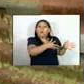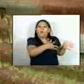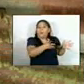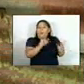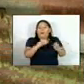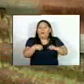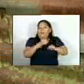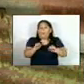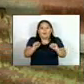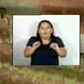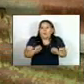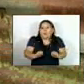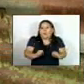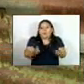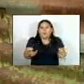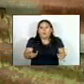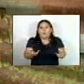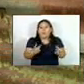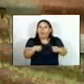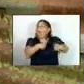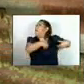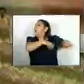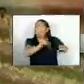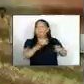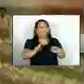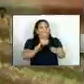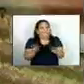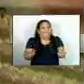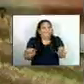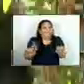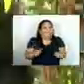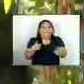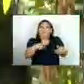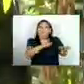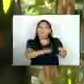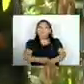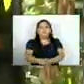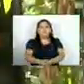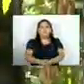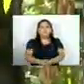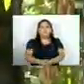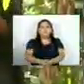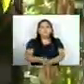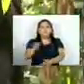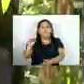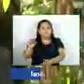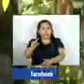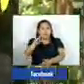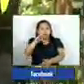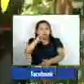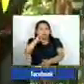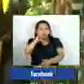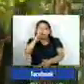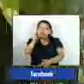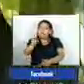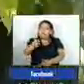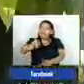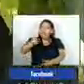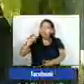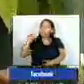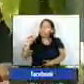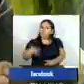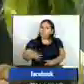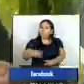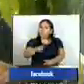tengo calma de abandonarla, de dejarla, pues más bien. Pensamiento de un padre verdadero, un